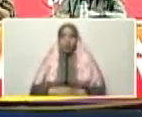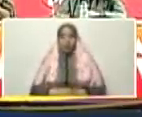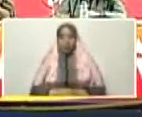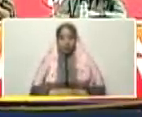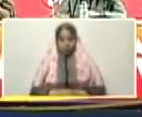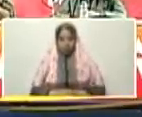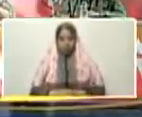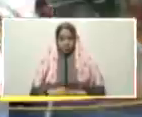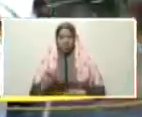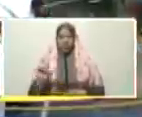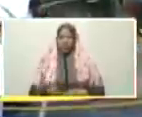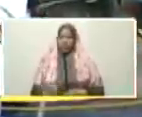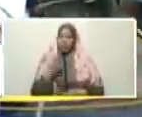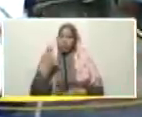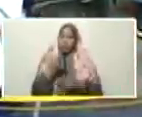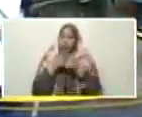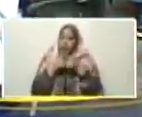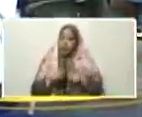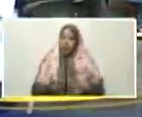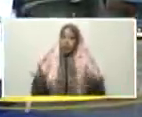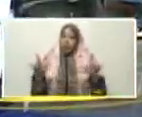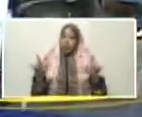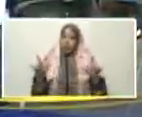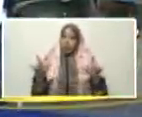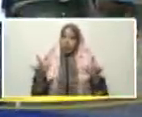así fue la primera independencia